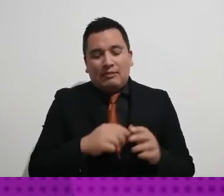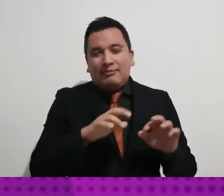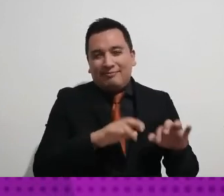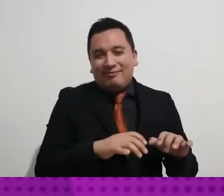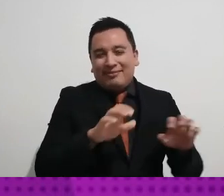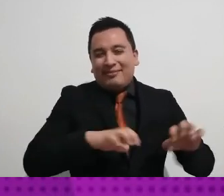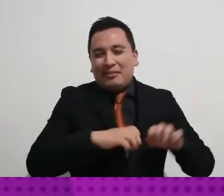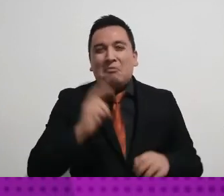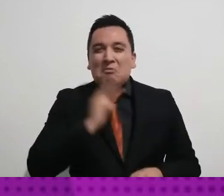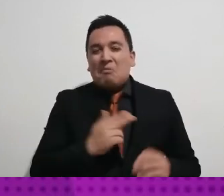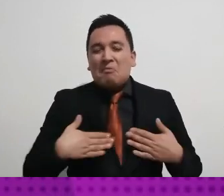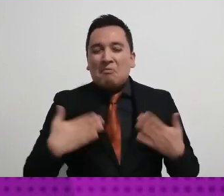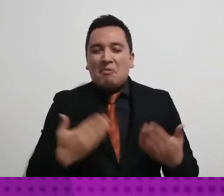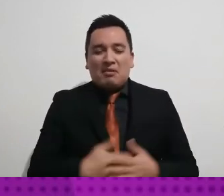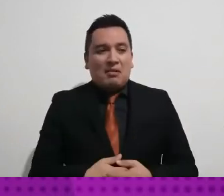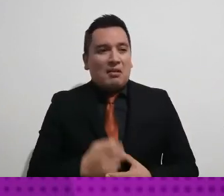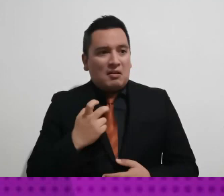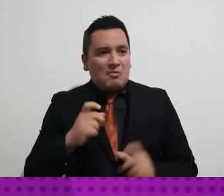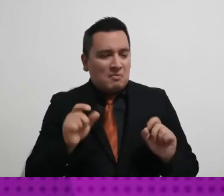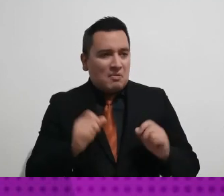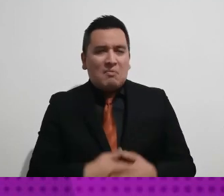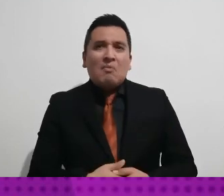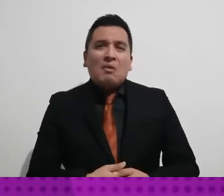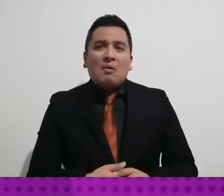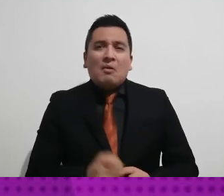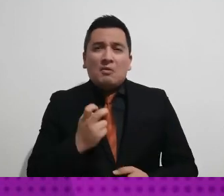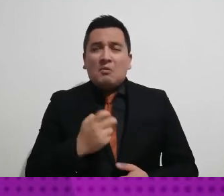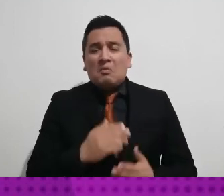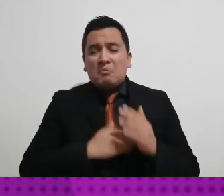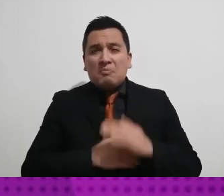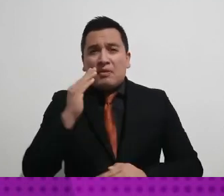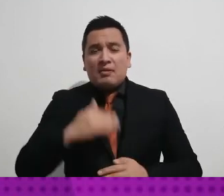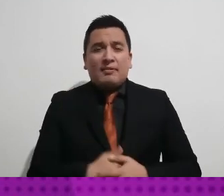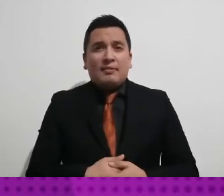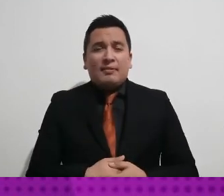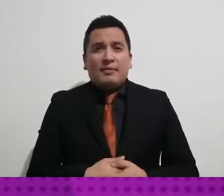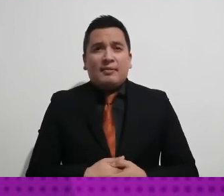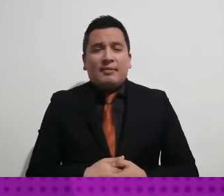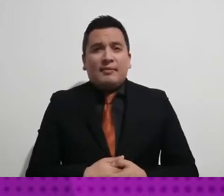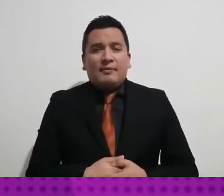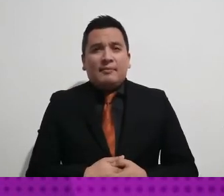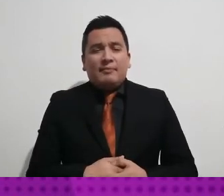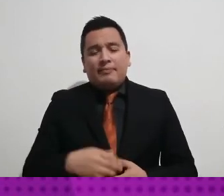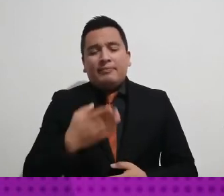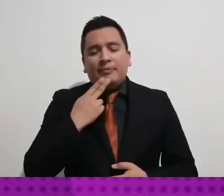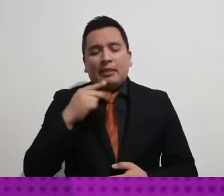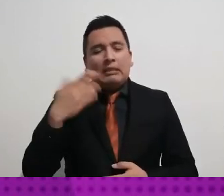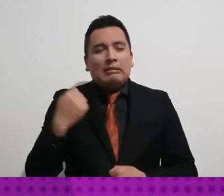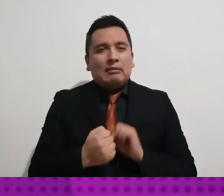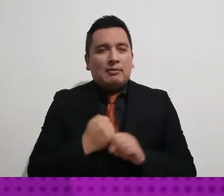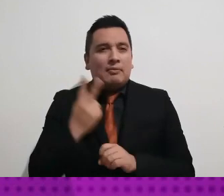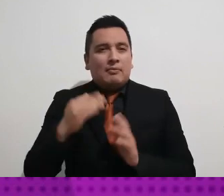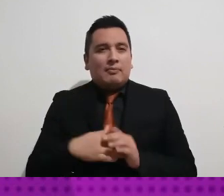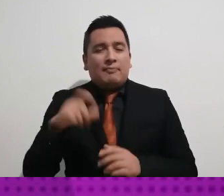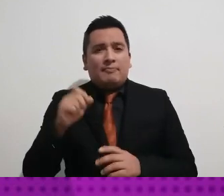muy rápido y con mucha seguridad. Así es que también fue un programa exitoso que se desarrolló en